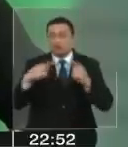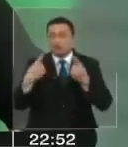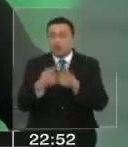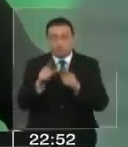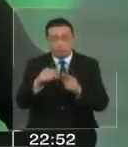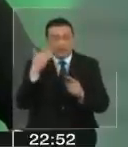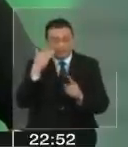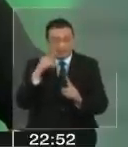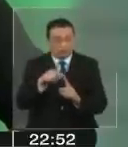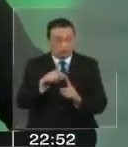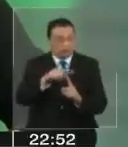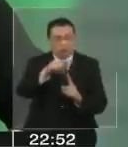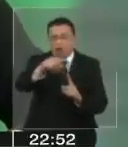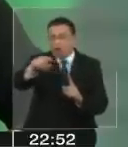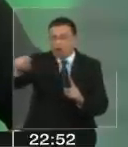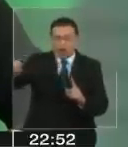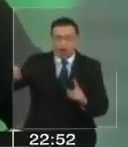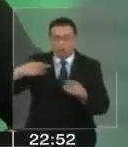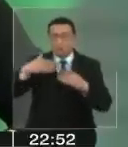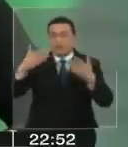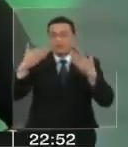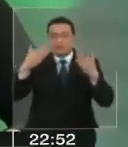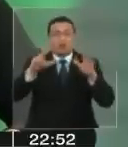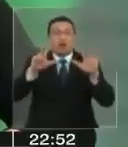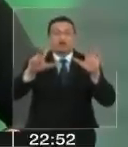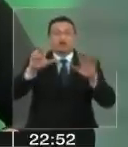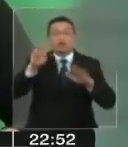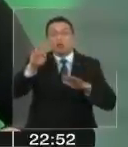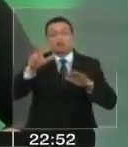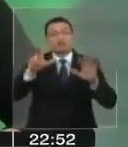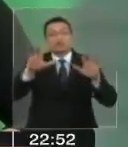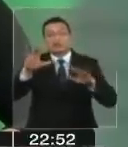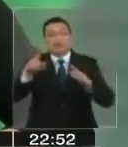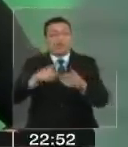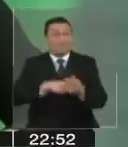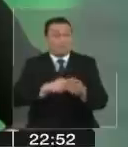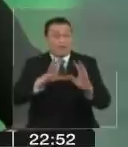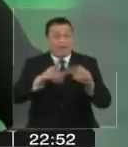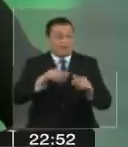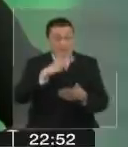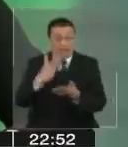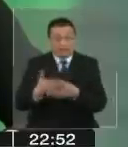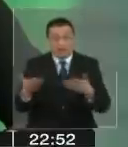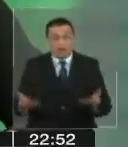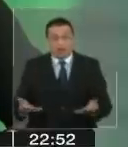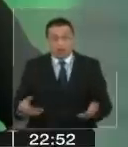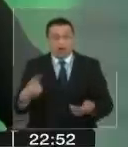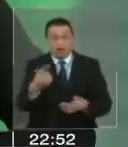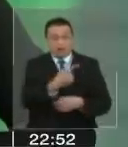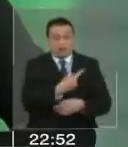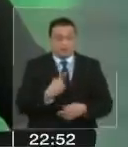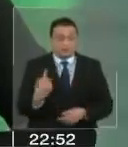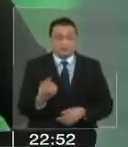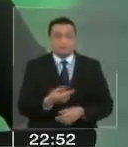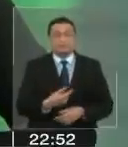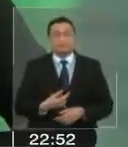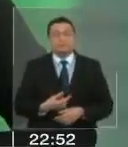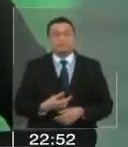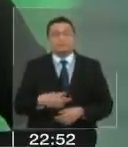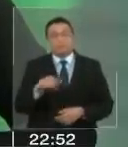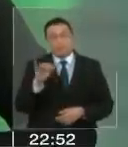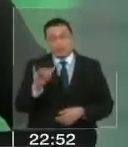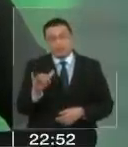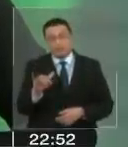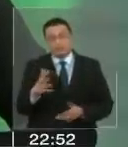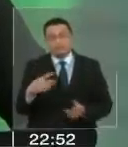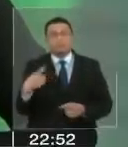estos niños, yo quiero aprovechar de saludar a las 84, 85 familias que hasta hoy día son, porque ya ingresó una familia nueva.